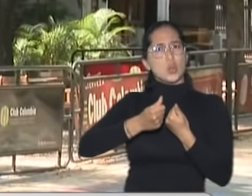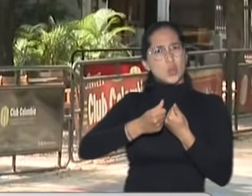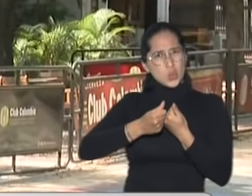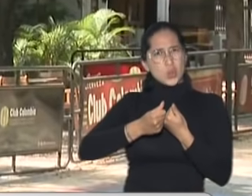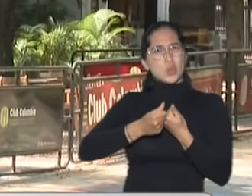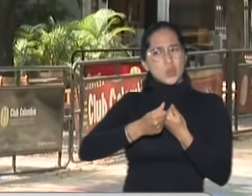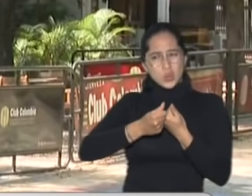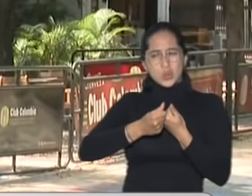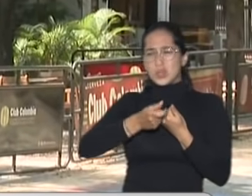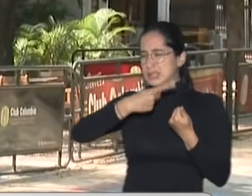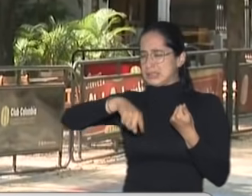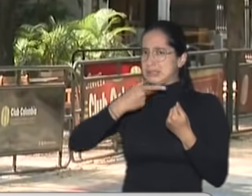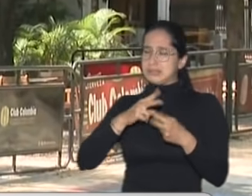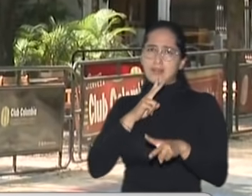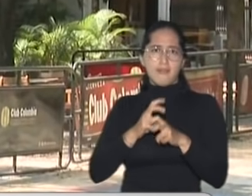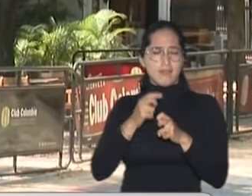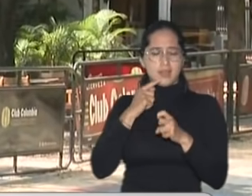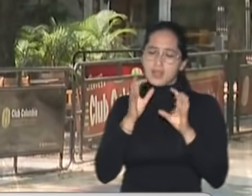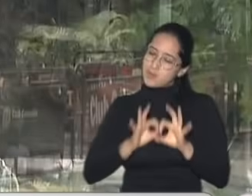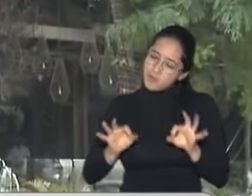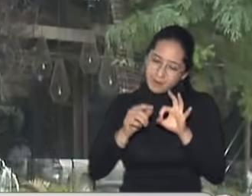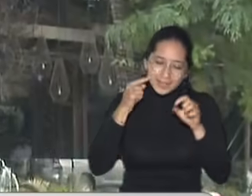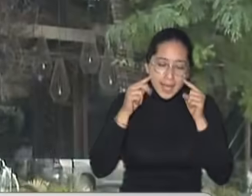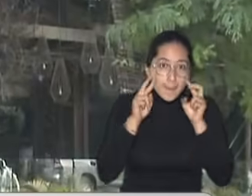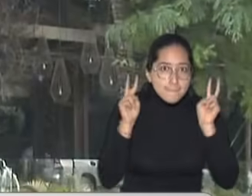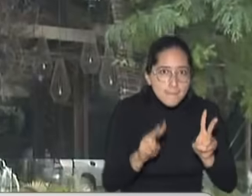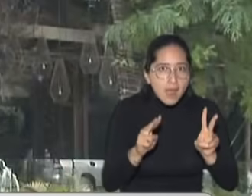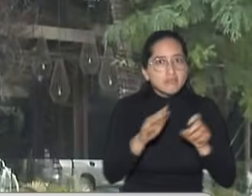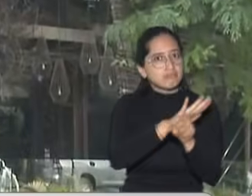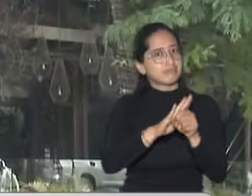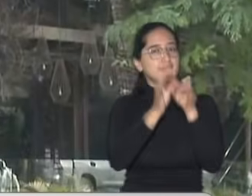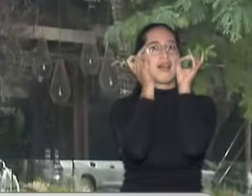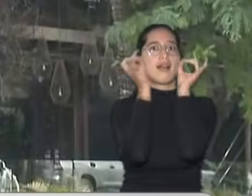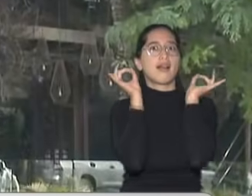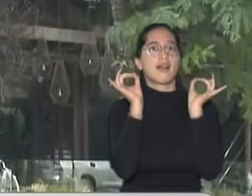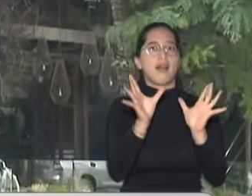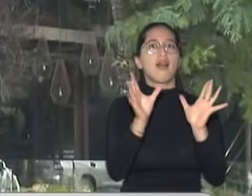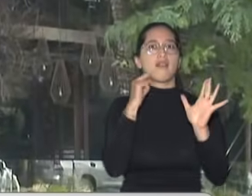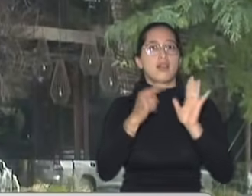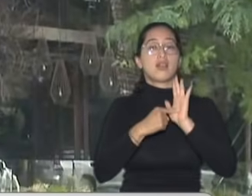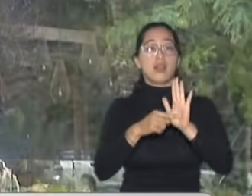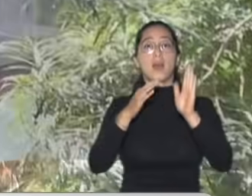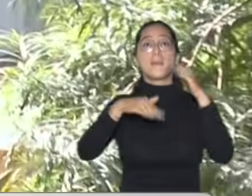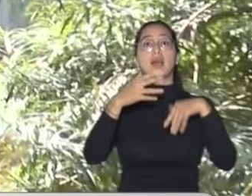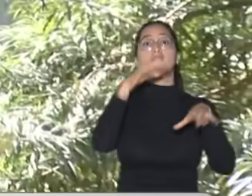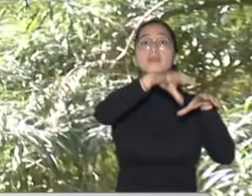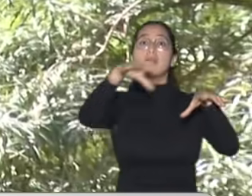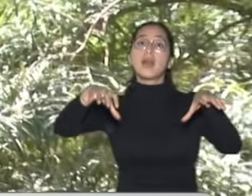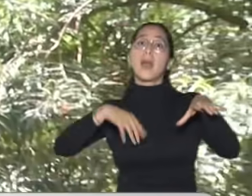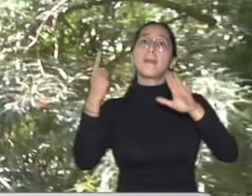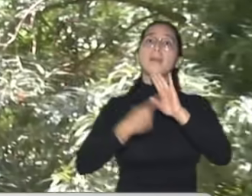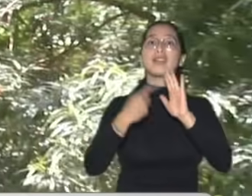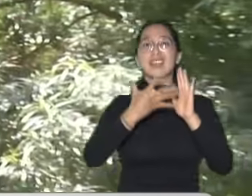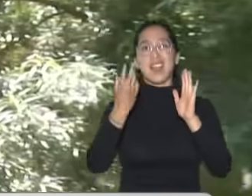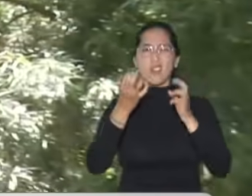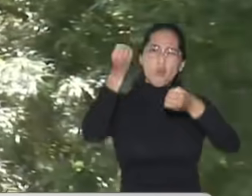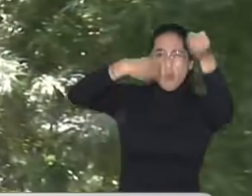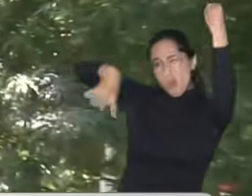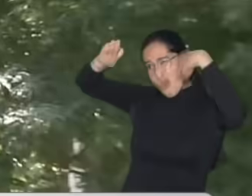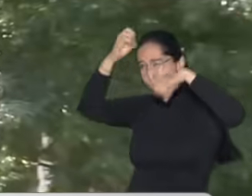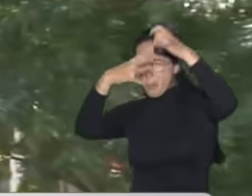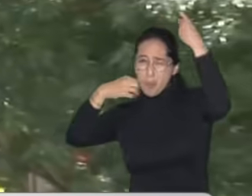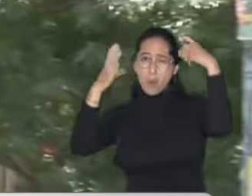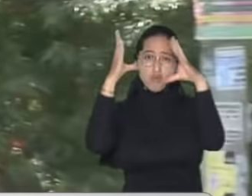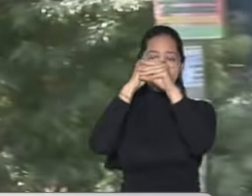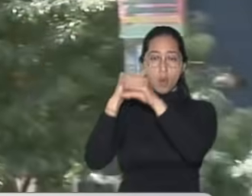con verdaderos ojos. Según las OVARES, de 1.500 establecimientos nocturnos, 600 dejaron de existir y más de 30.000